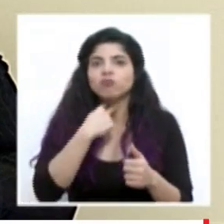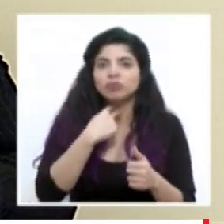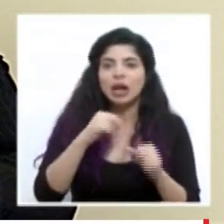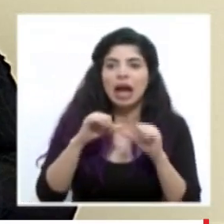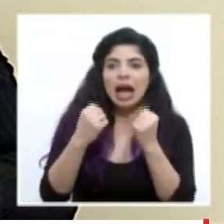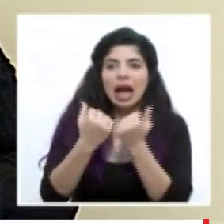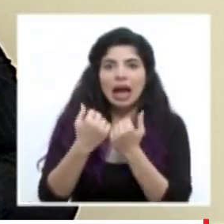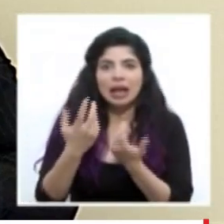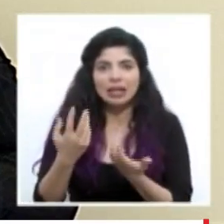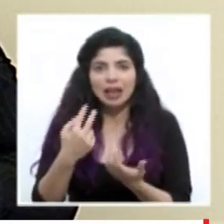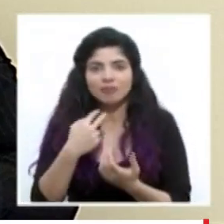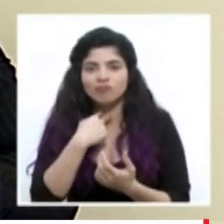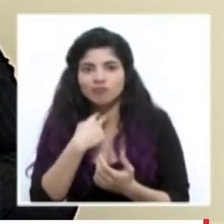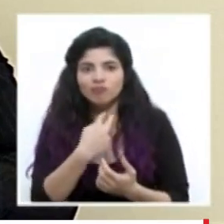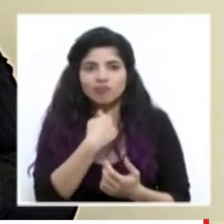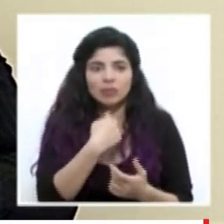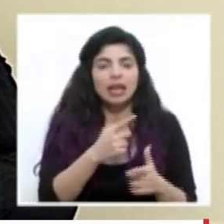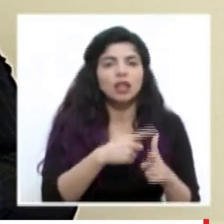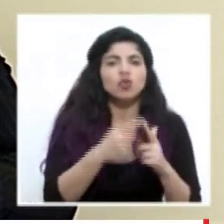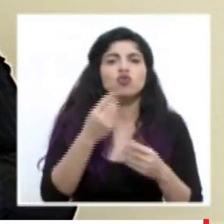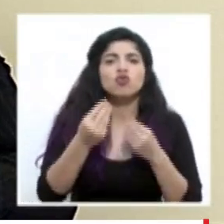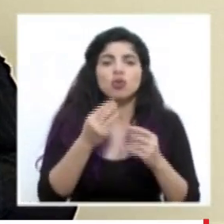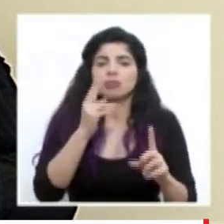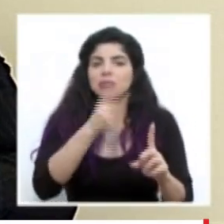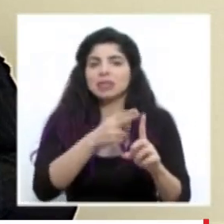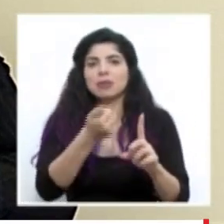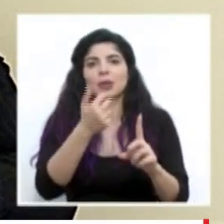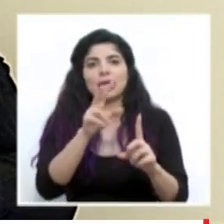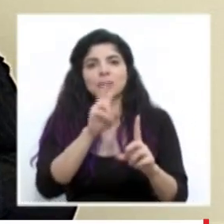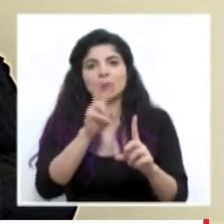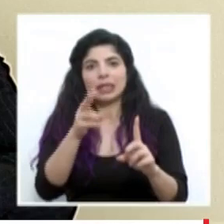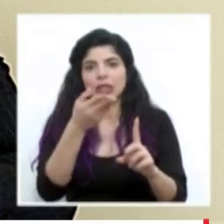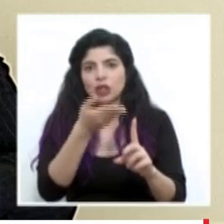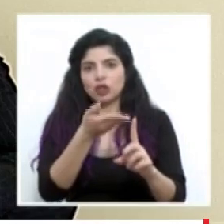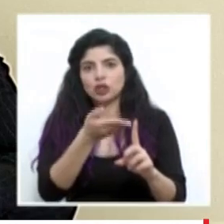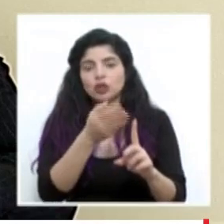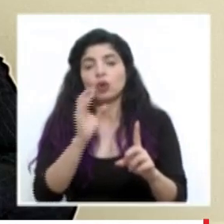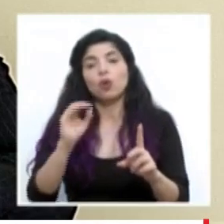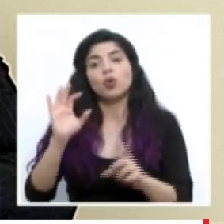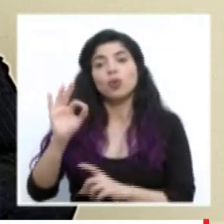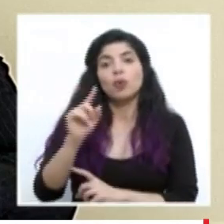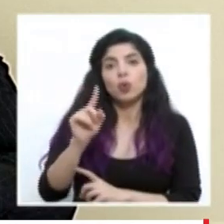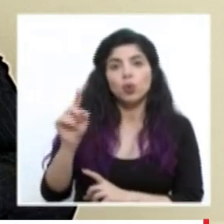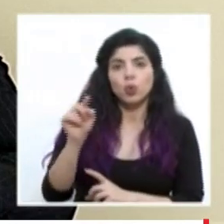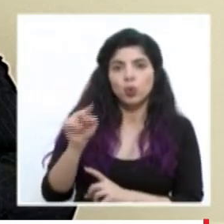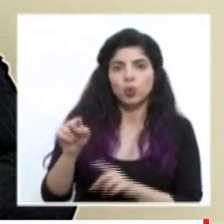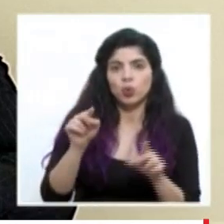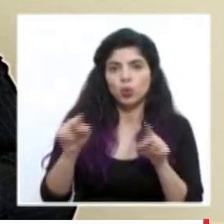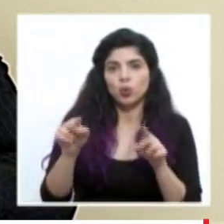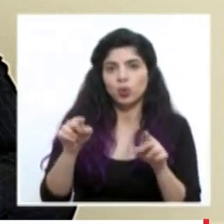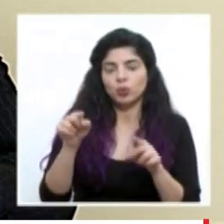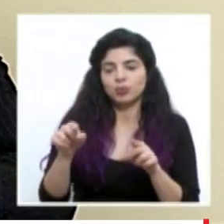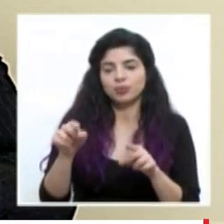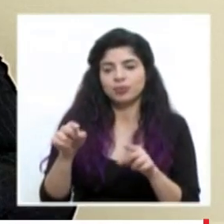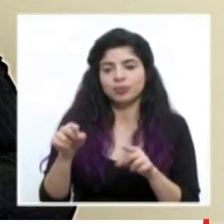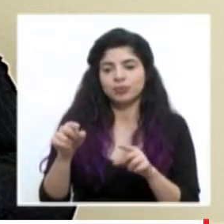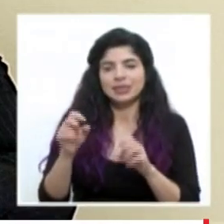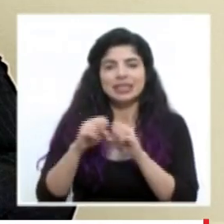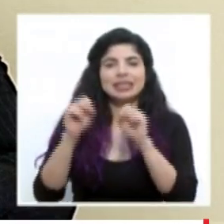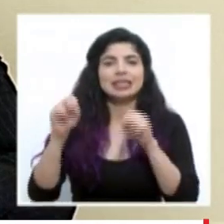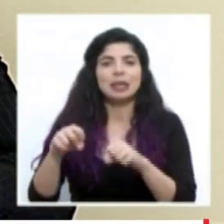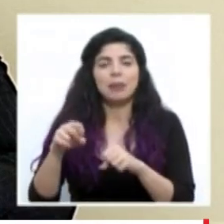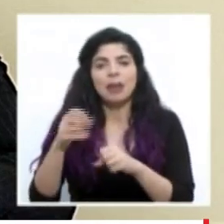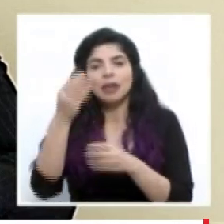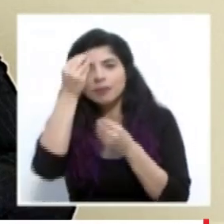pero siempre lo que buscamos es que sea a través del 1322 del sistema de 911, el sistema de ¿cómo se